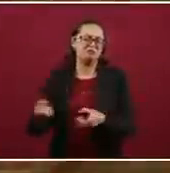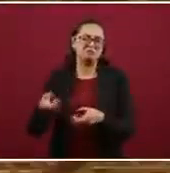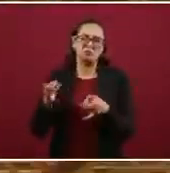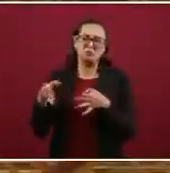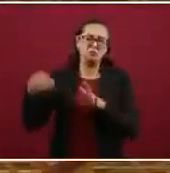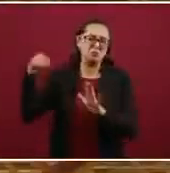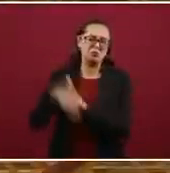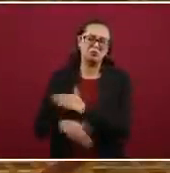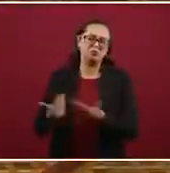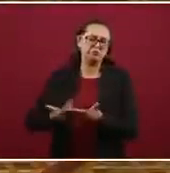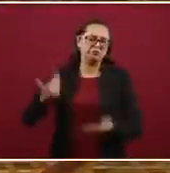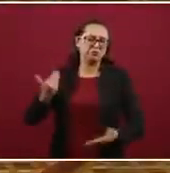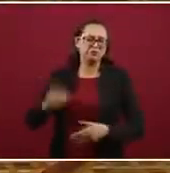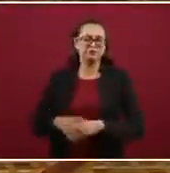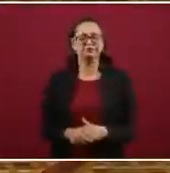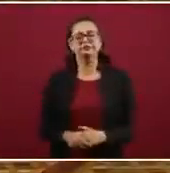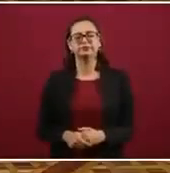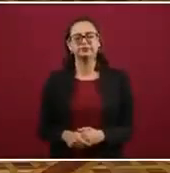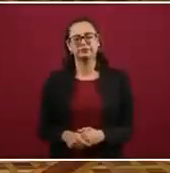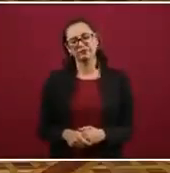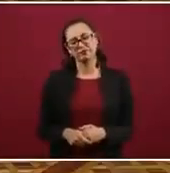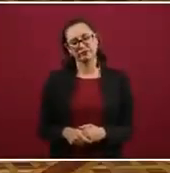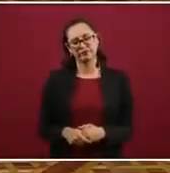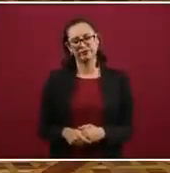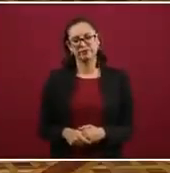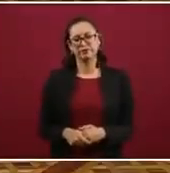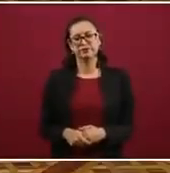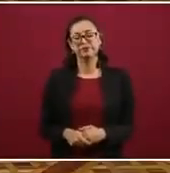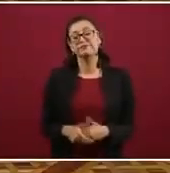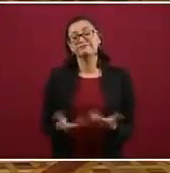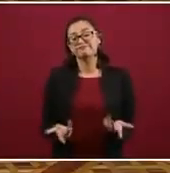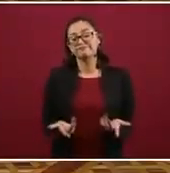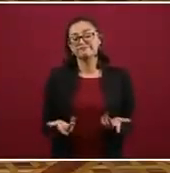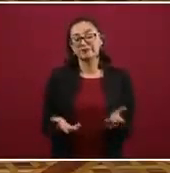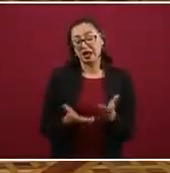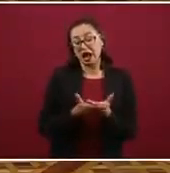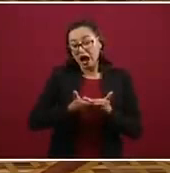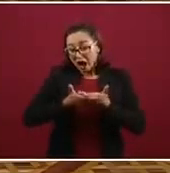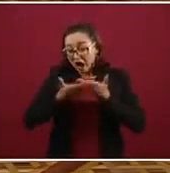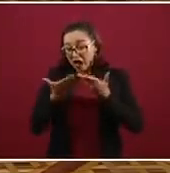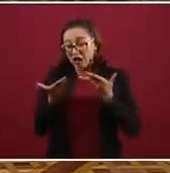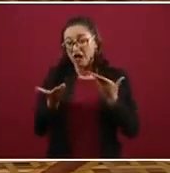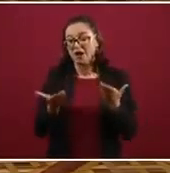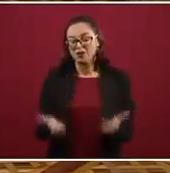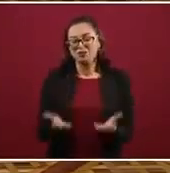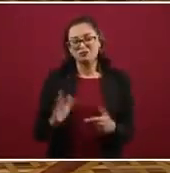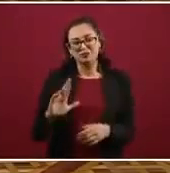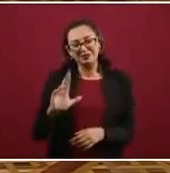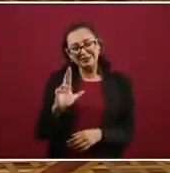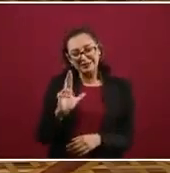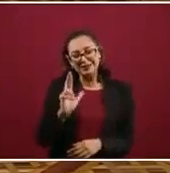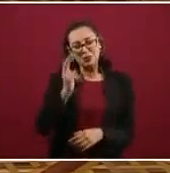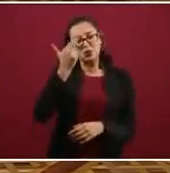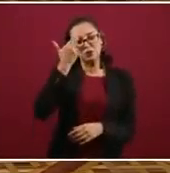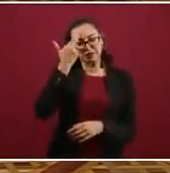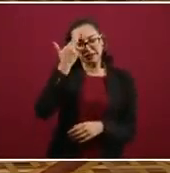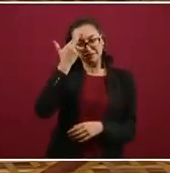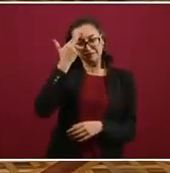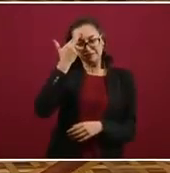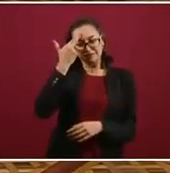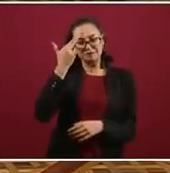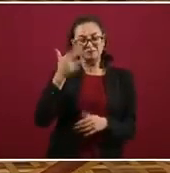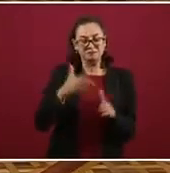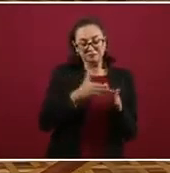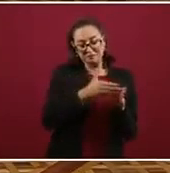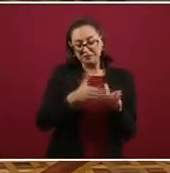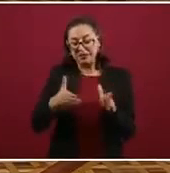Después de este breve recorrido, ¿qué les parece si ahora Recordamos cómo se dieron los sucesos luego